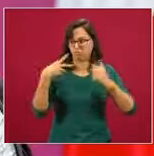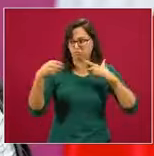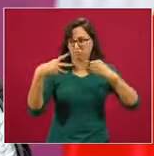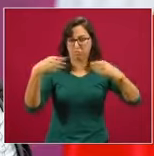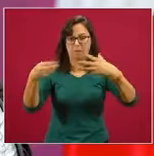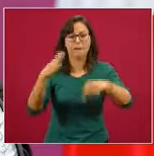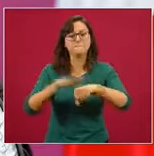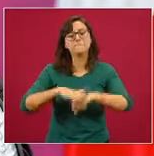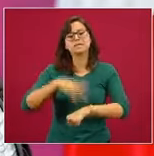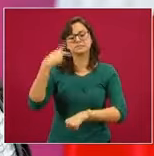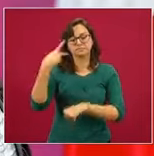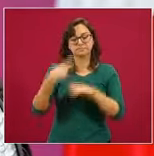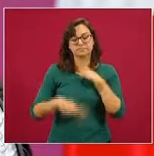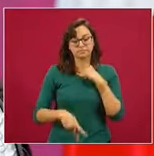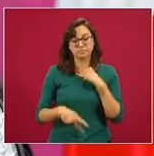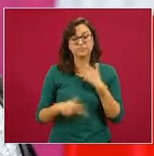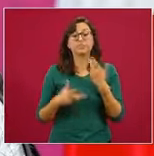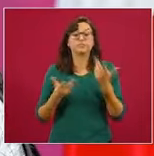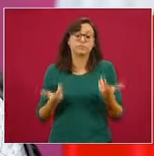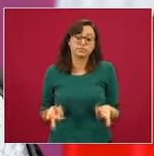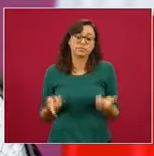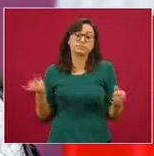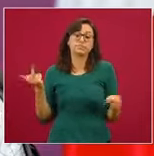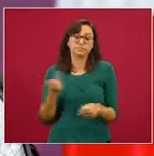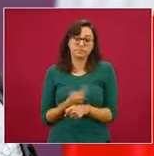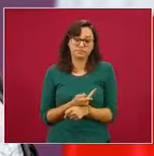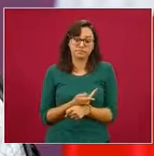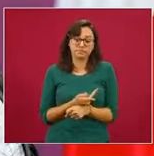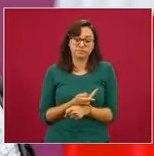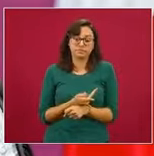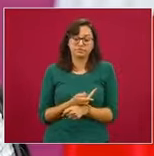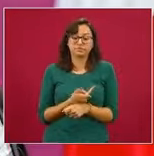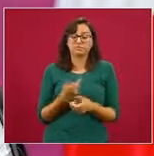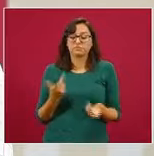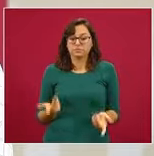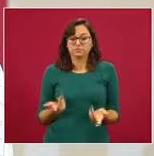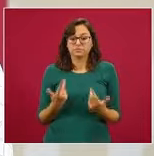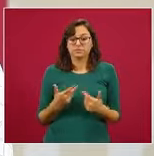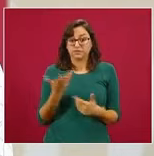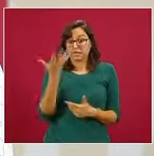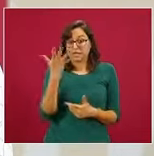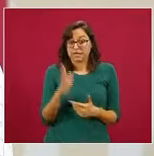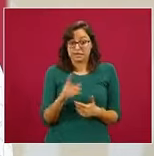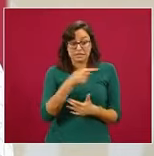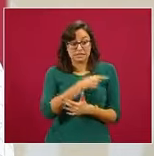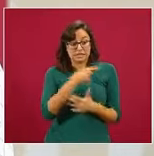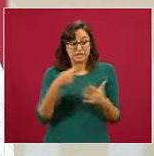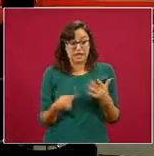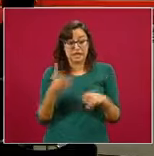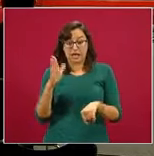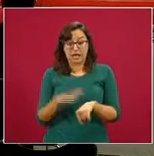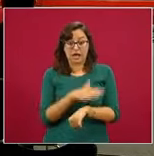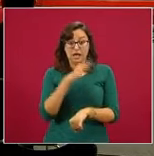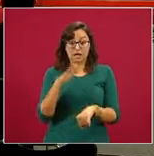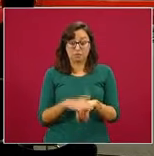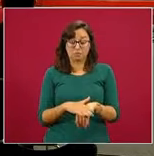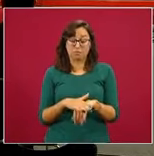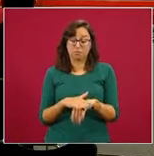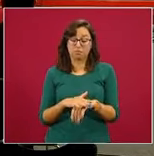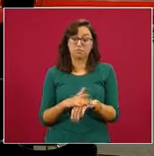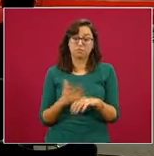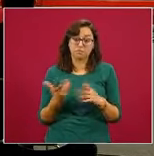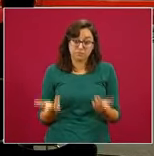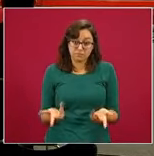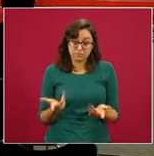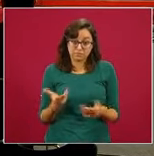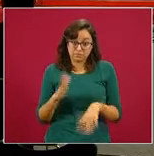lógicamente se reflejaría a su vez en que el nivel de riesgo que miden estos 10 indicadores del semáforo incrementen